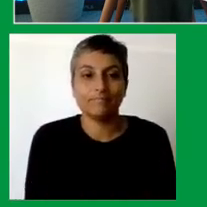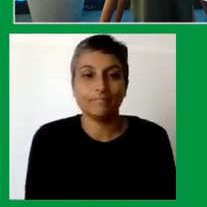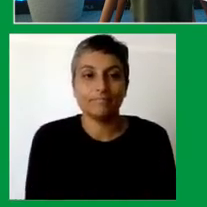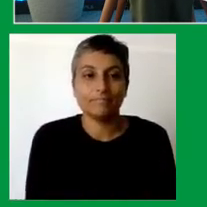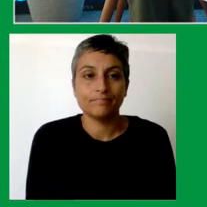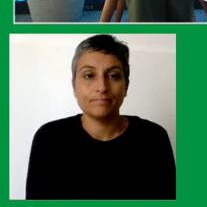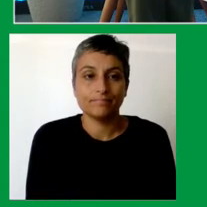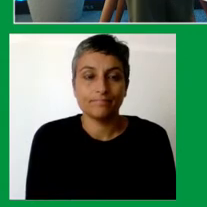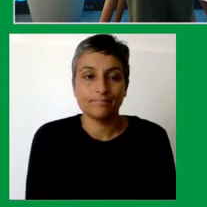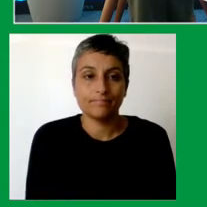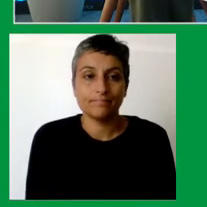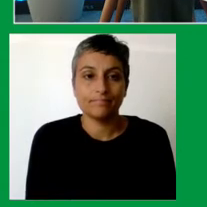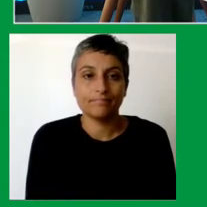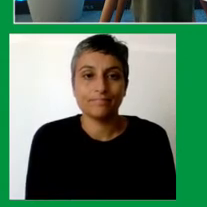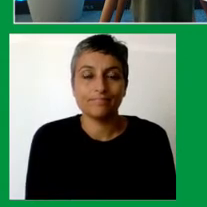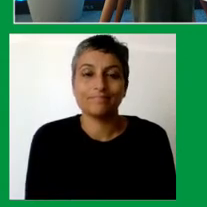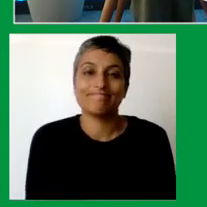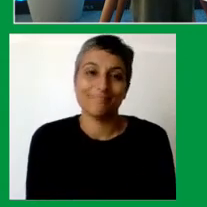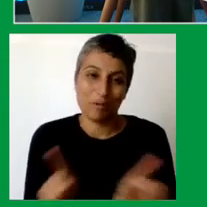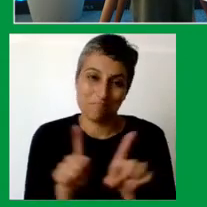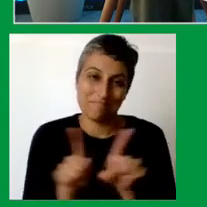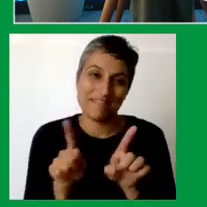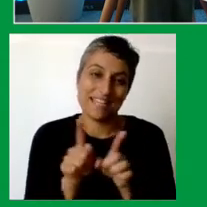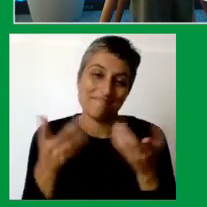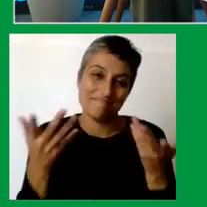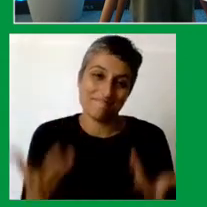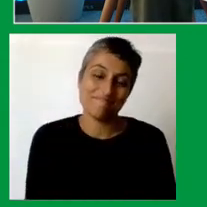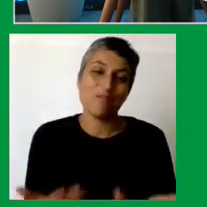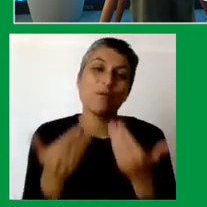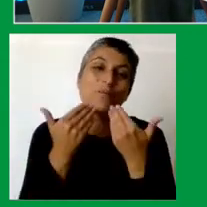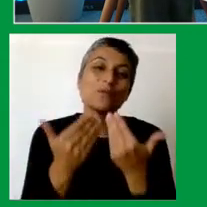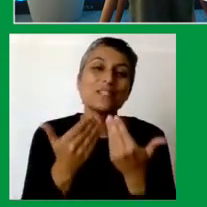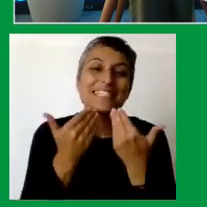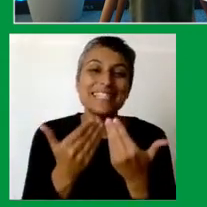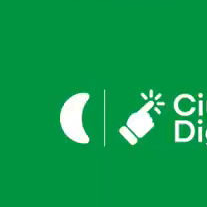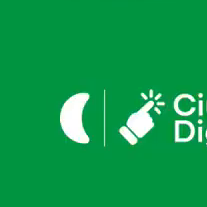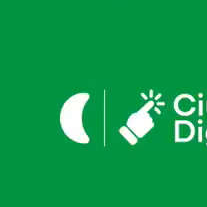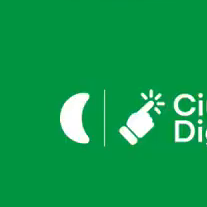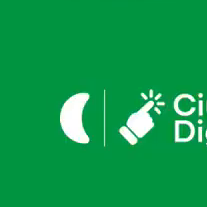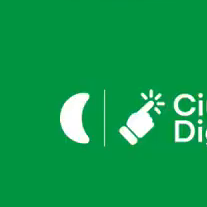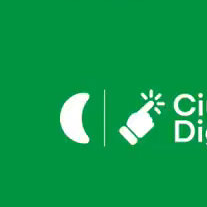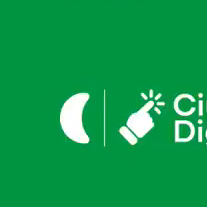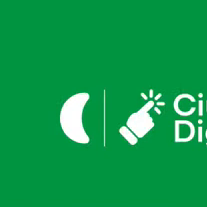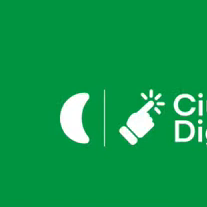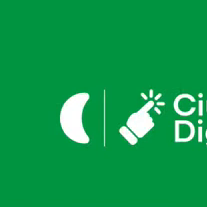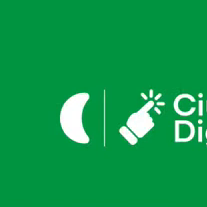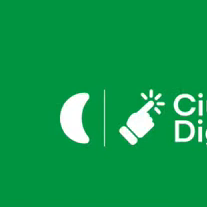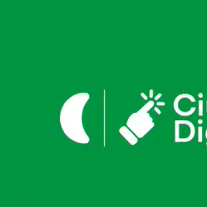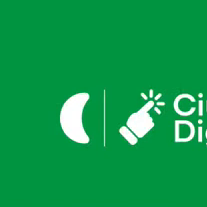Lo mismo para nosotros, Karina. Muchas gracias a todos y a todo el equipo también que está atrás apoyando.